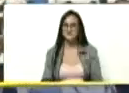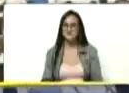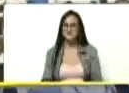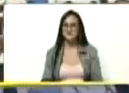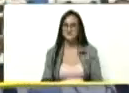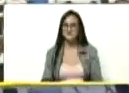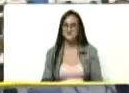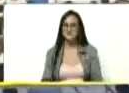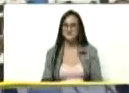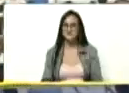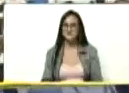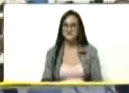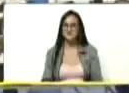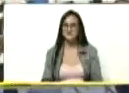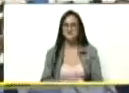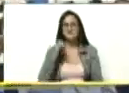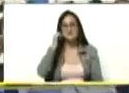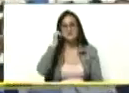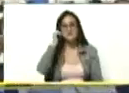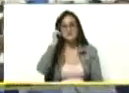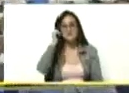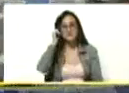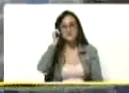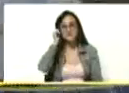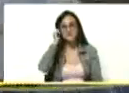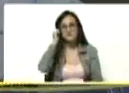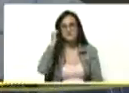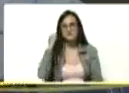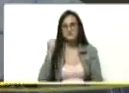Ahí Fidel, ahí Raúl y otro Raúl.